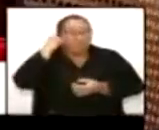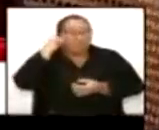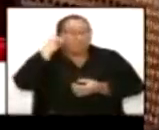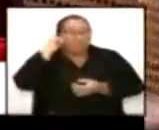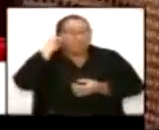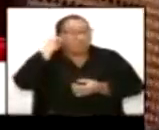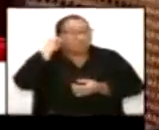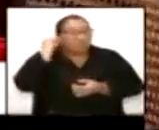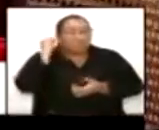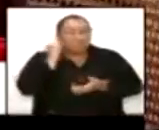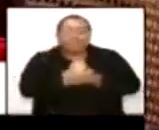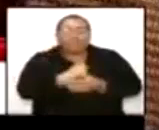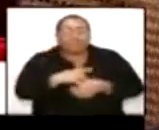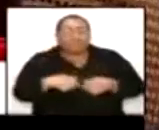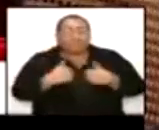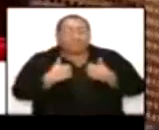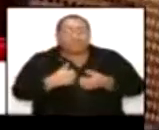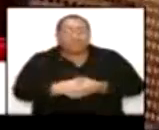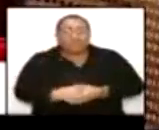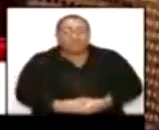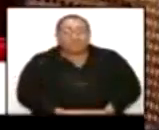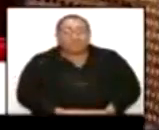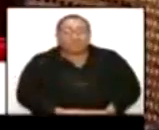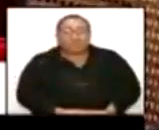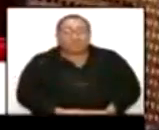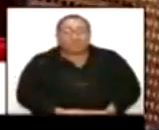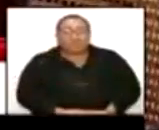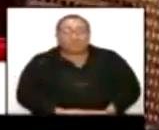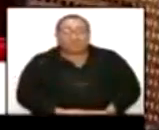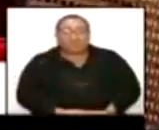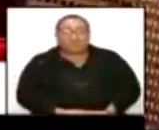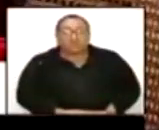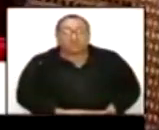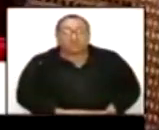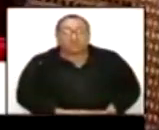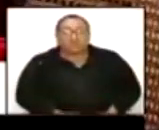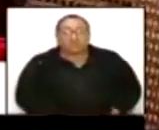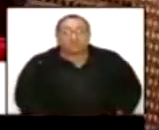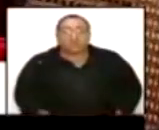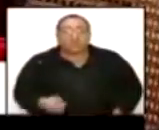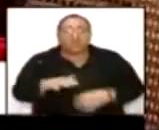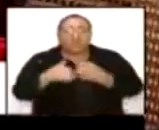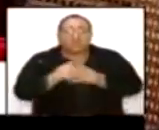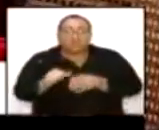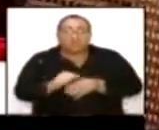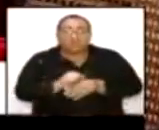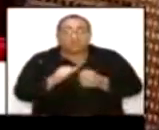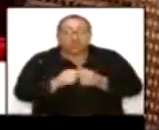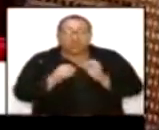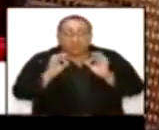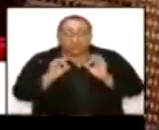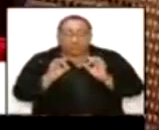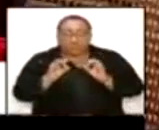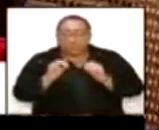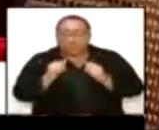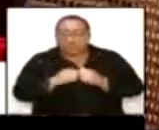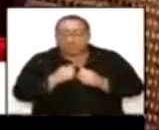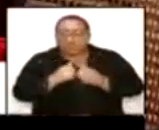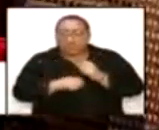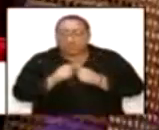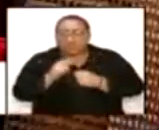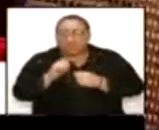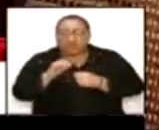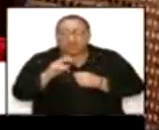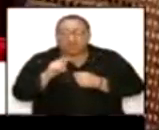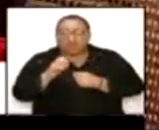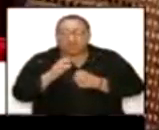deja marcada por toda su vida, presidente. No podemos decir, porque está embarazada, hay que practicarle con eufemismo el aborto